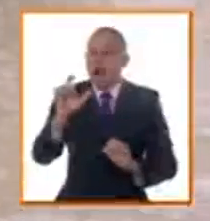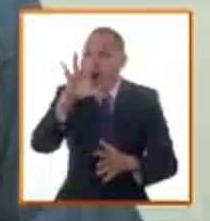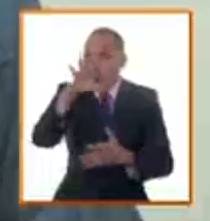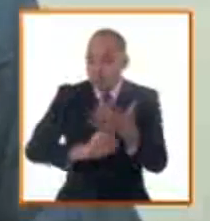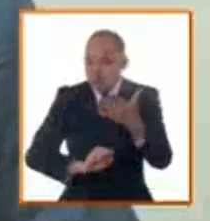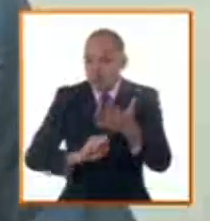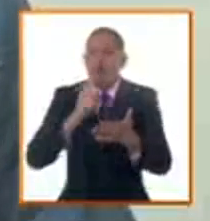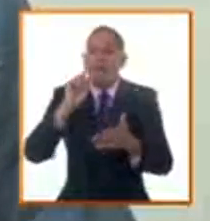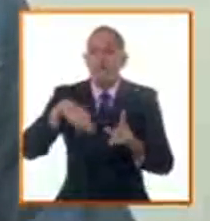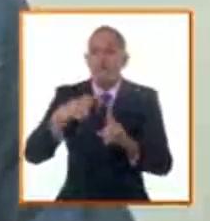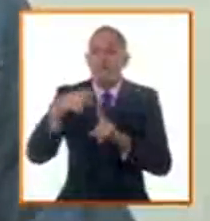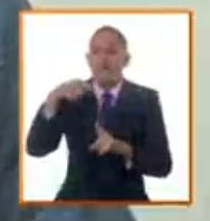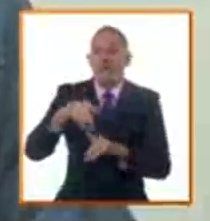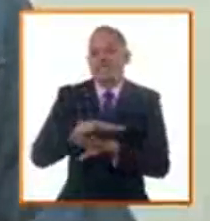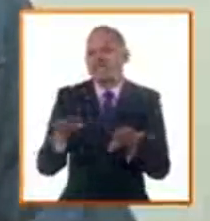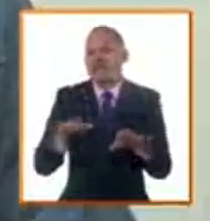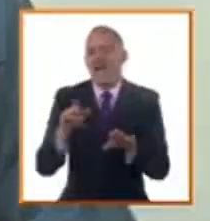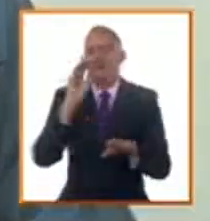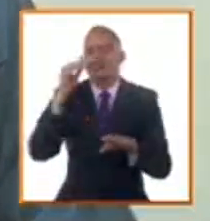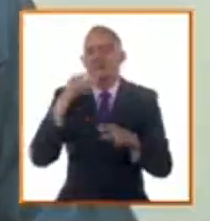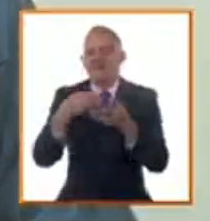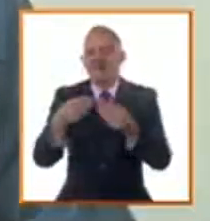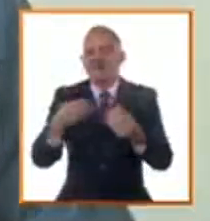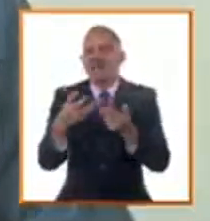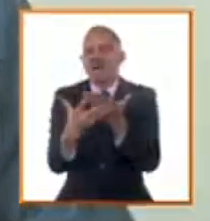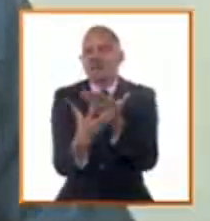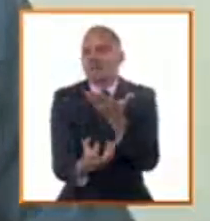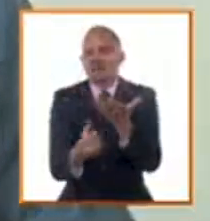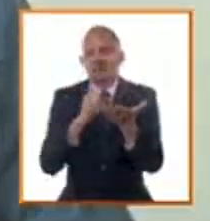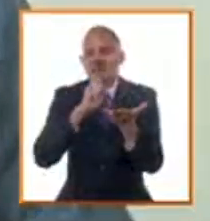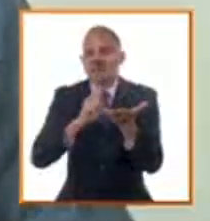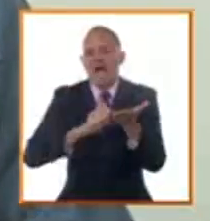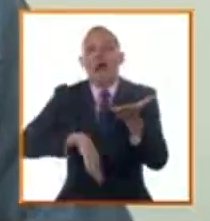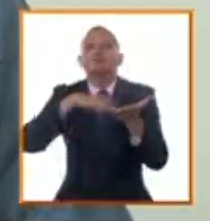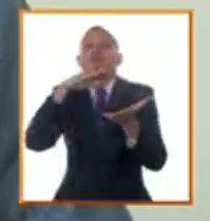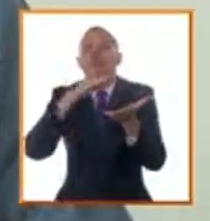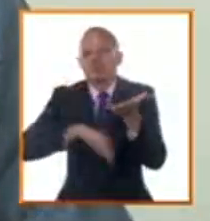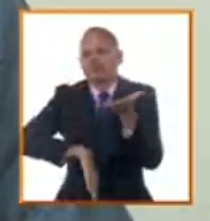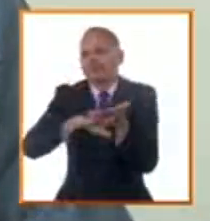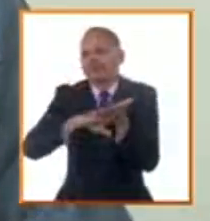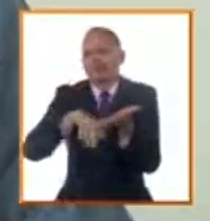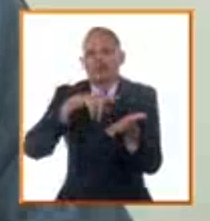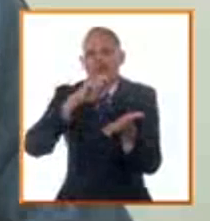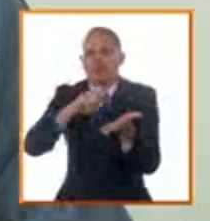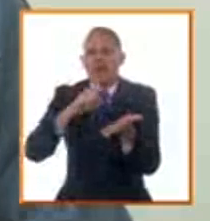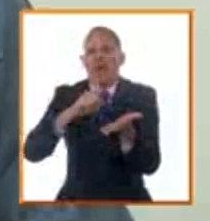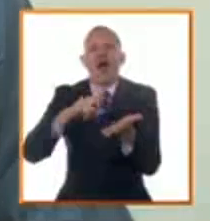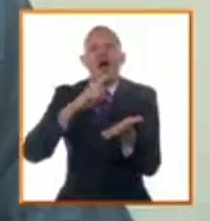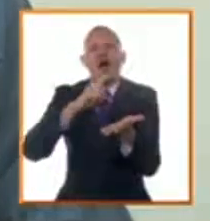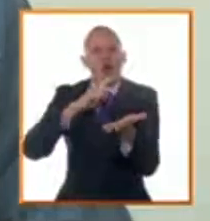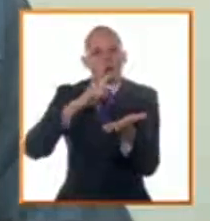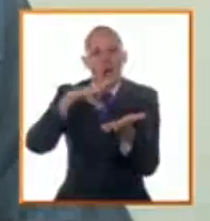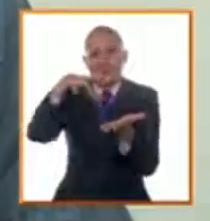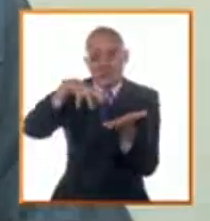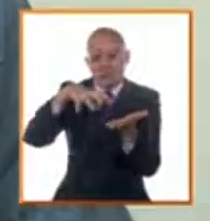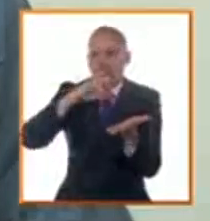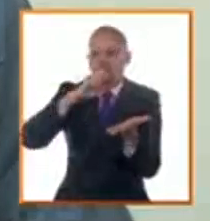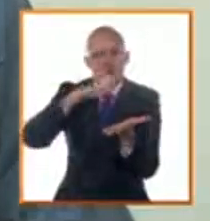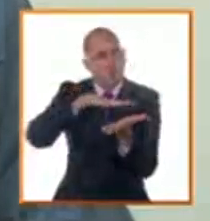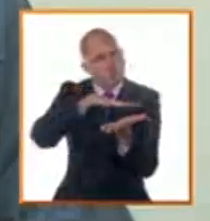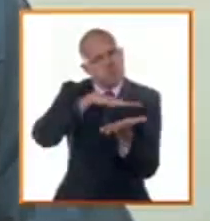Saturó el manto freático y creó condiciones para que se produjeran inundaciones, sobre todo en las zonas